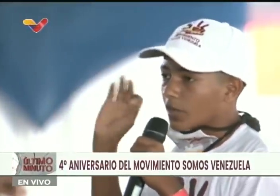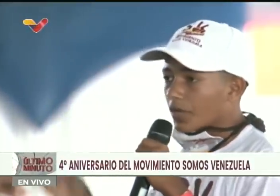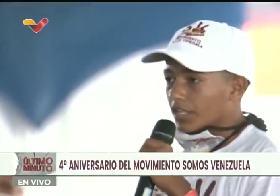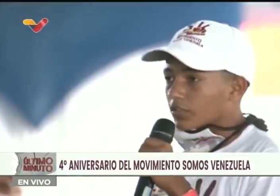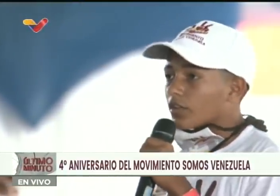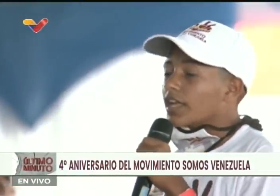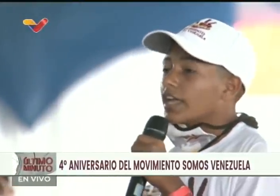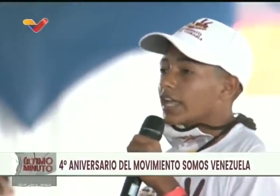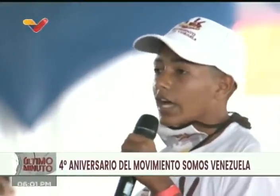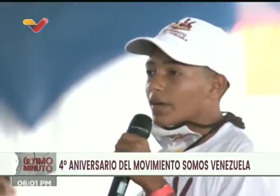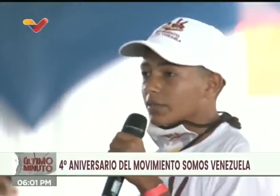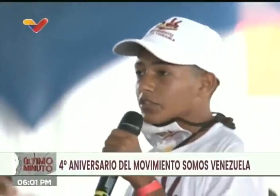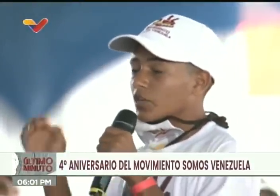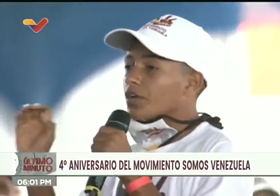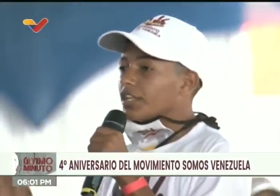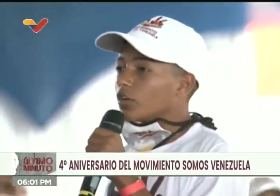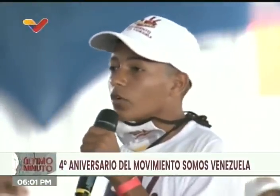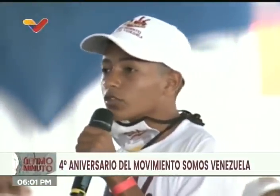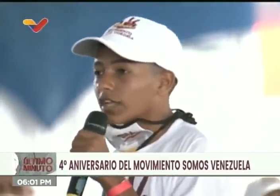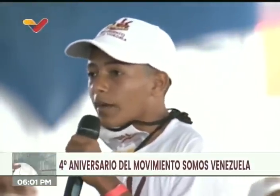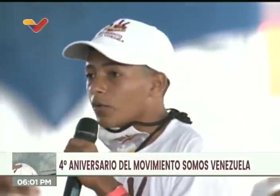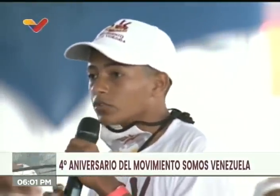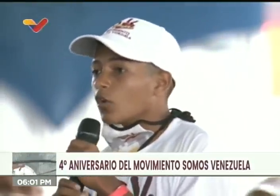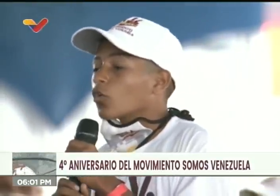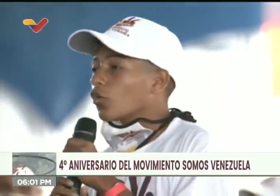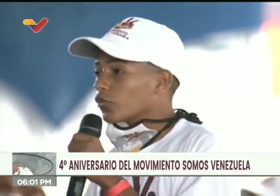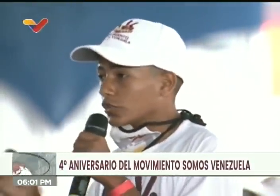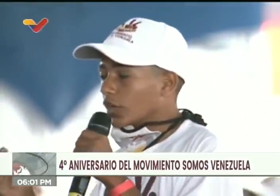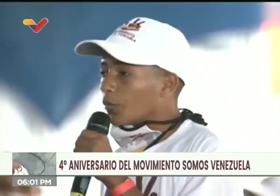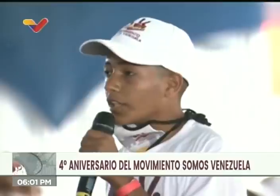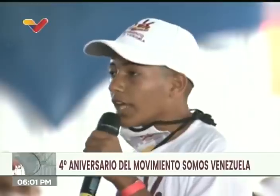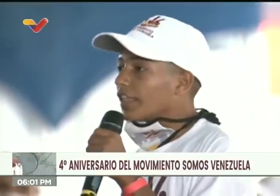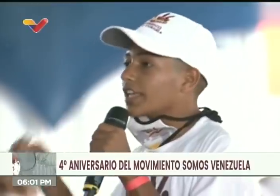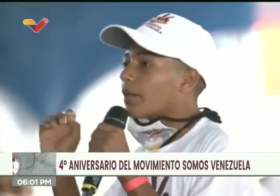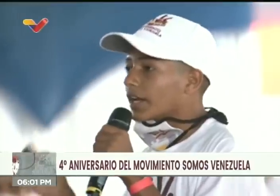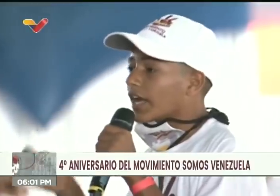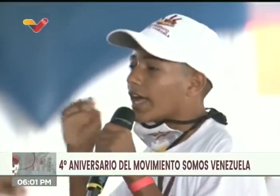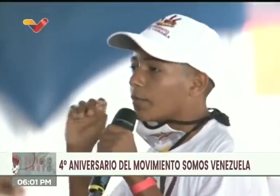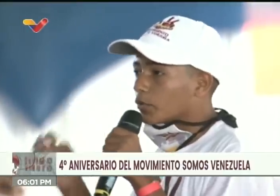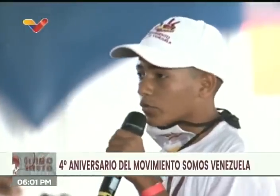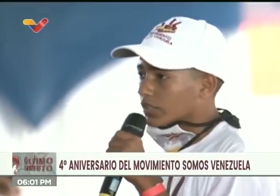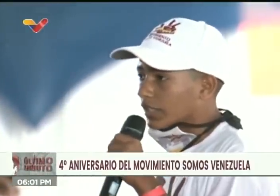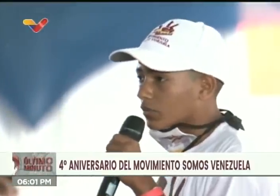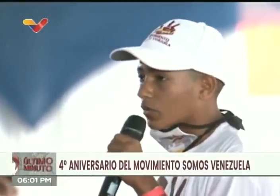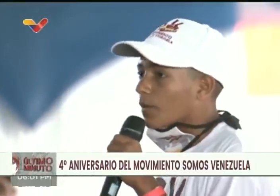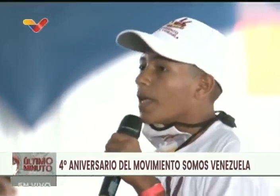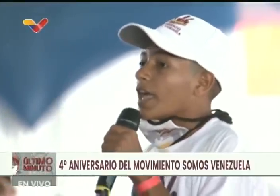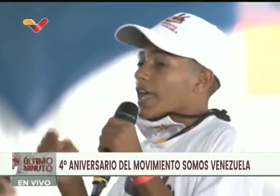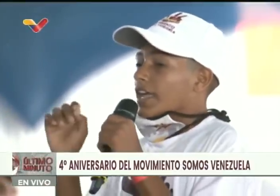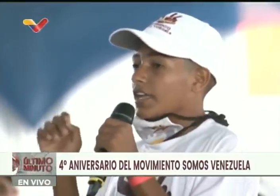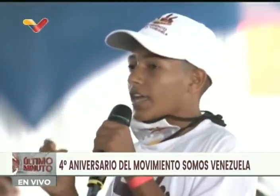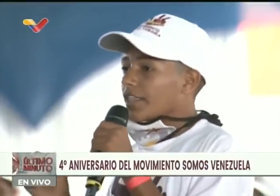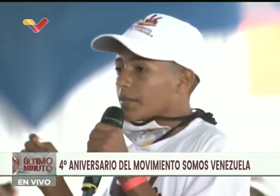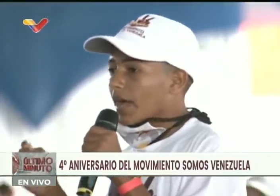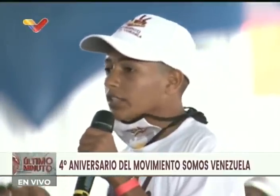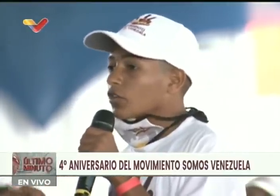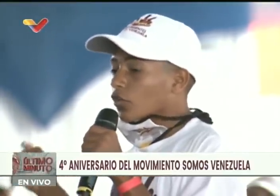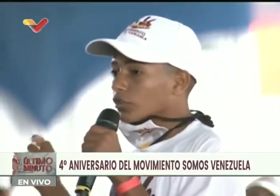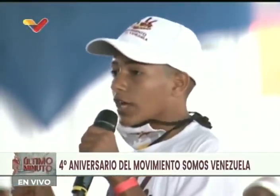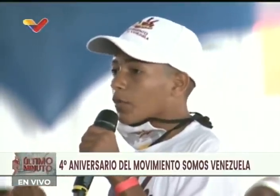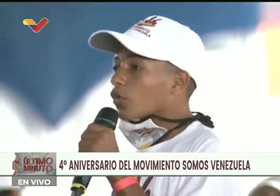la base Misiones Güerito. En la base Misiones Güerito contamos con 12 comunidades que abarca el punto y círculo.